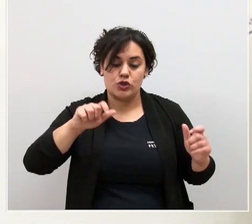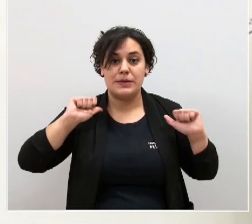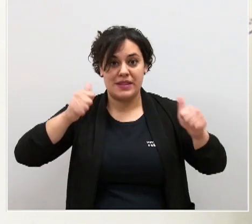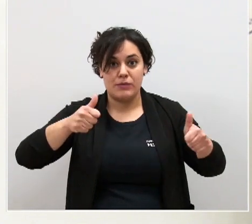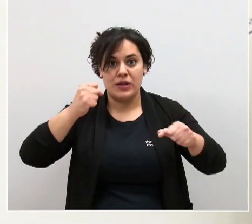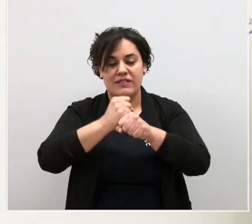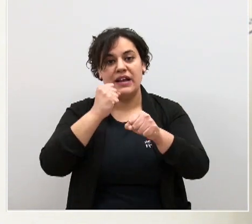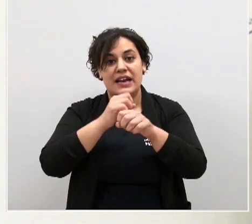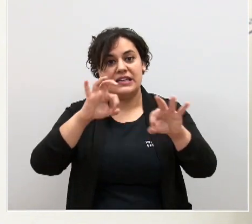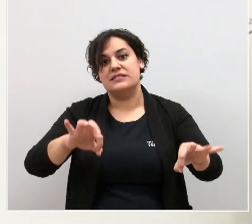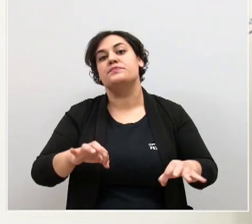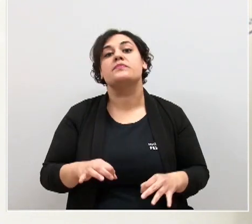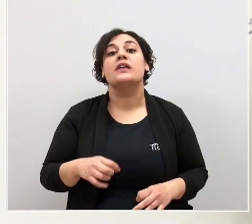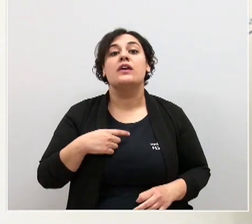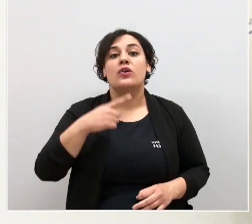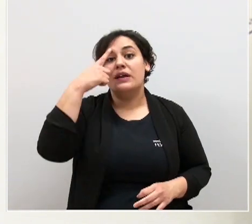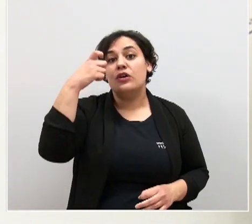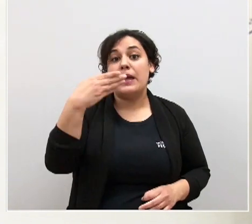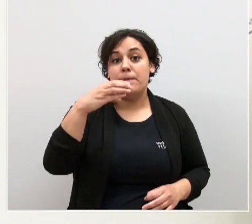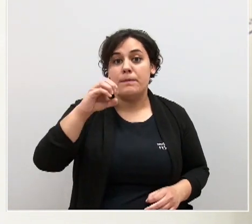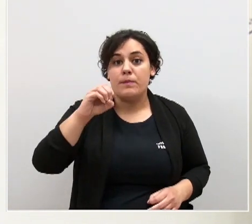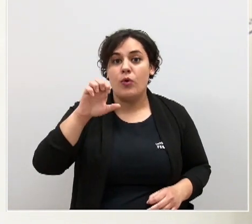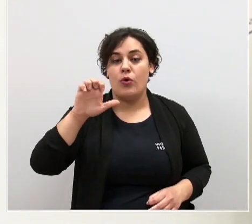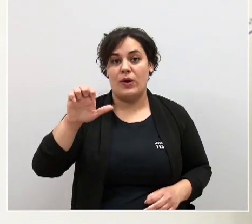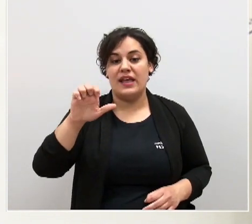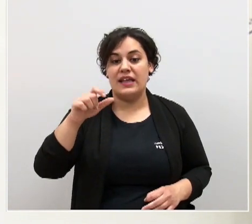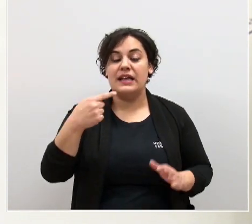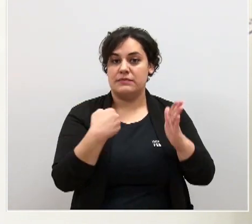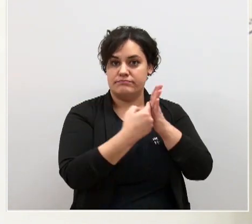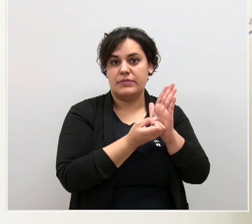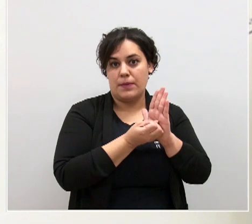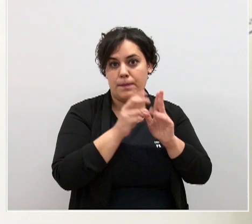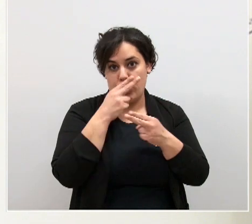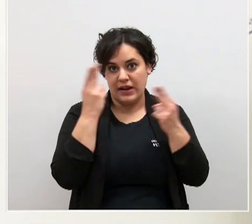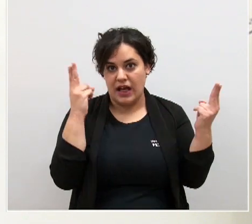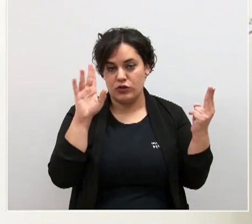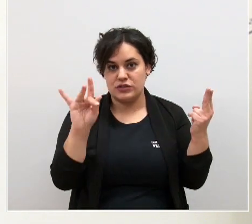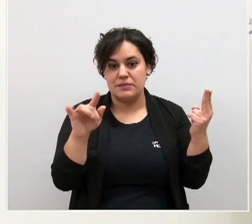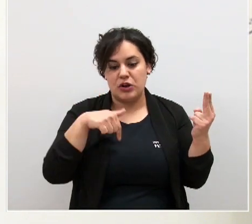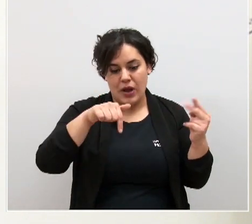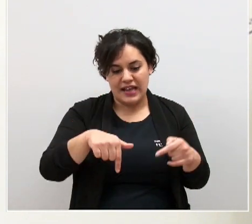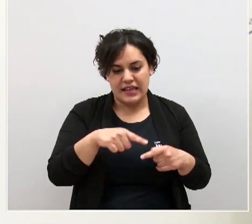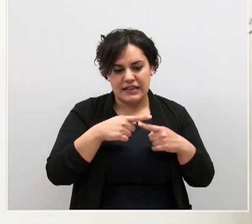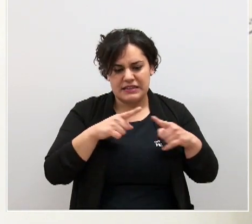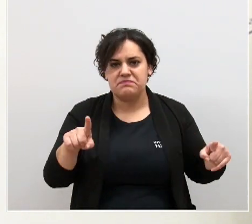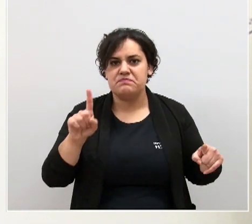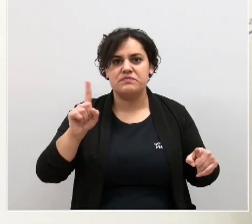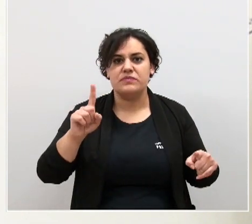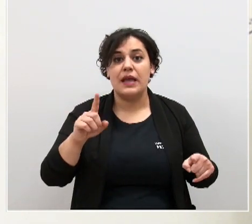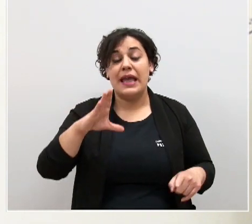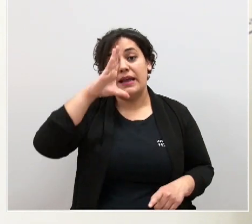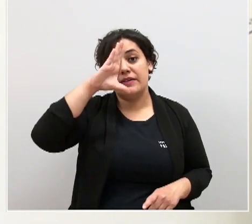lo que salió publicado en el boletín implique que va a haber un cambio en los números que estamos dando. No. Si hacíamos PCR en